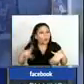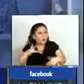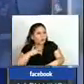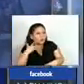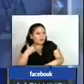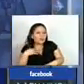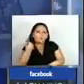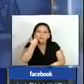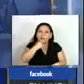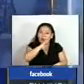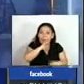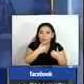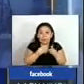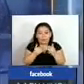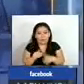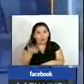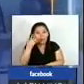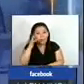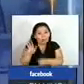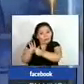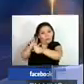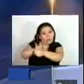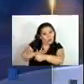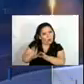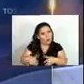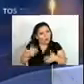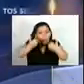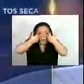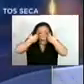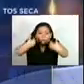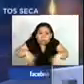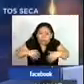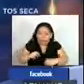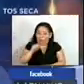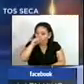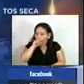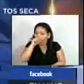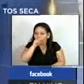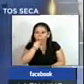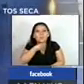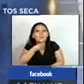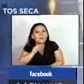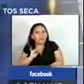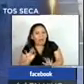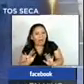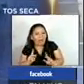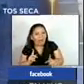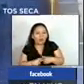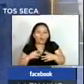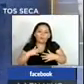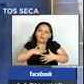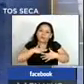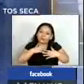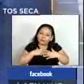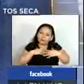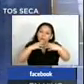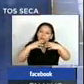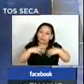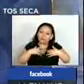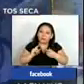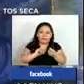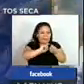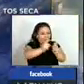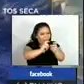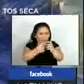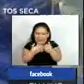enfermedades. En el caso del coronavirus se manifiesta con fiebre, tos seca y cansancio. Sin embargo, estos pueden variar con las